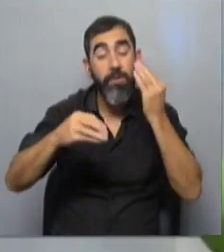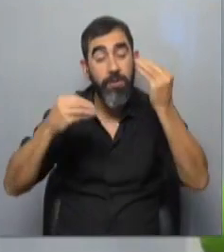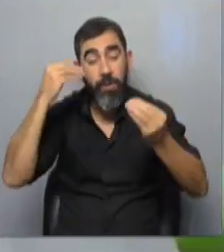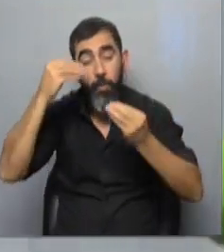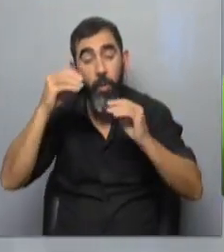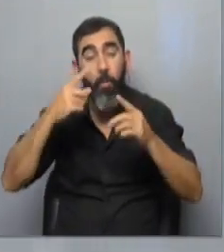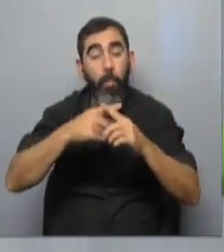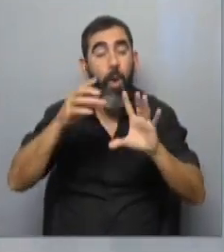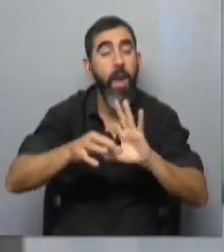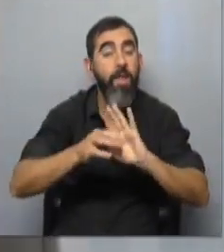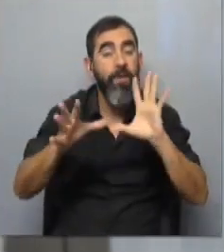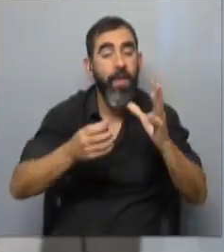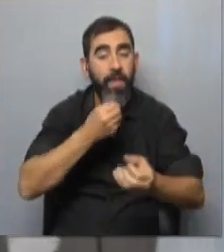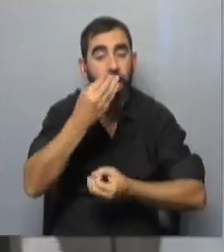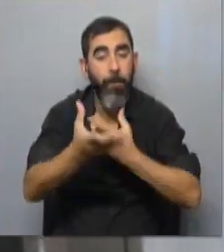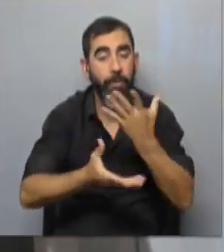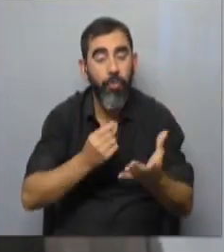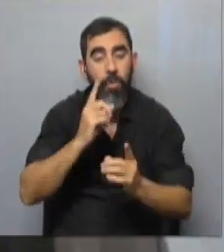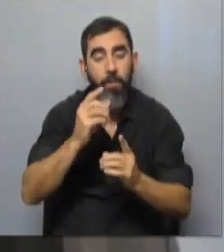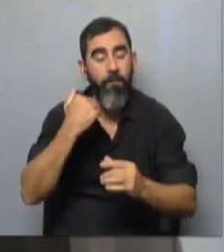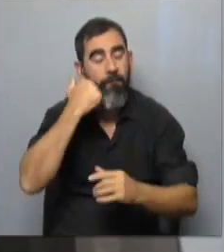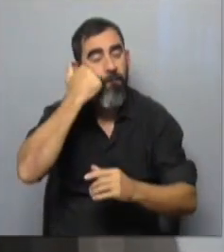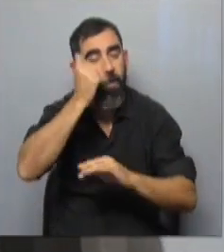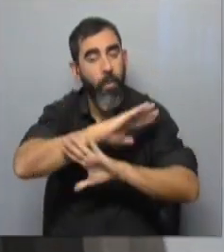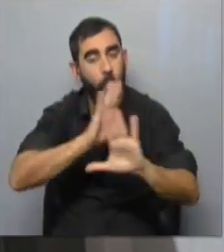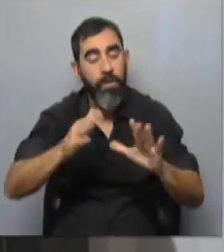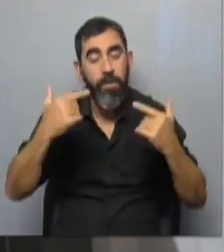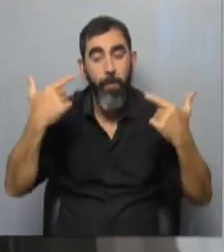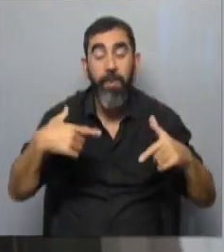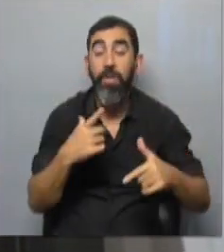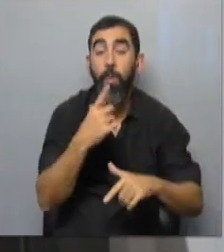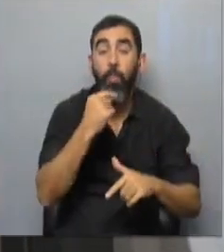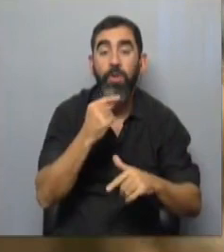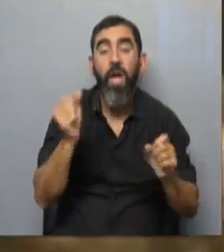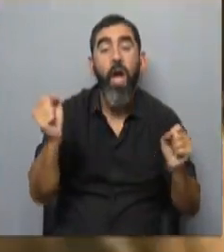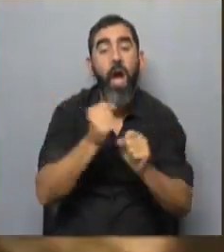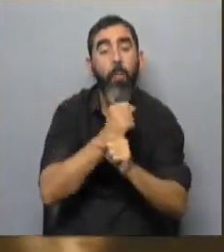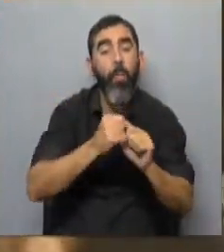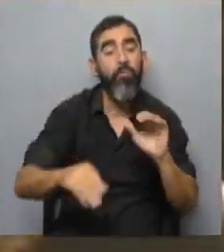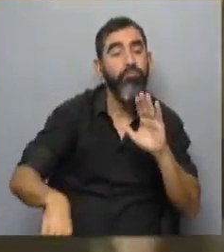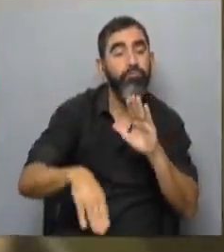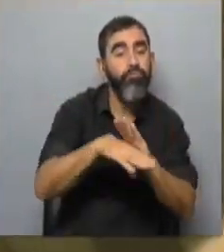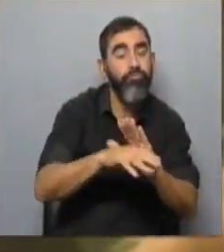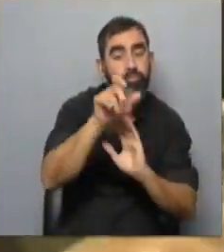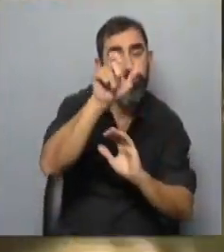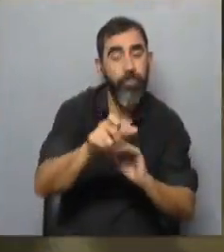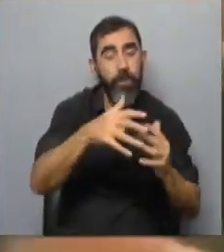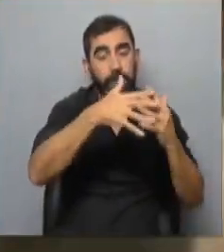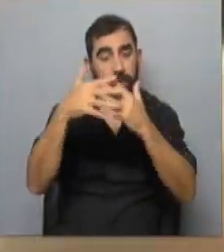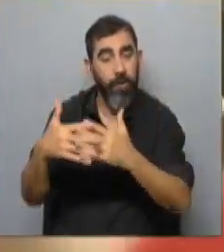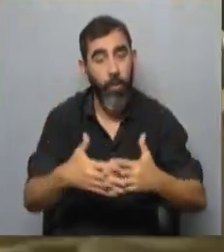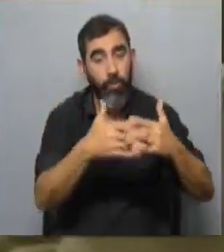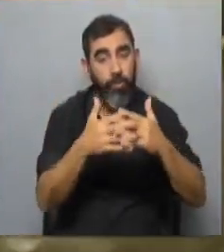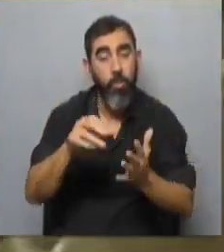la libertad de expresión debería estar profundamente avergonzado de que la ministra del Interior haya aprobado la extradición de Julian Assange a Estados Unidos,